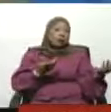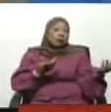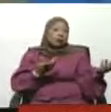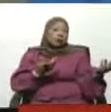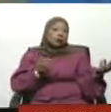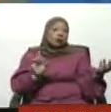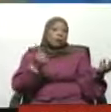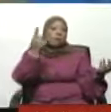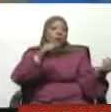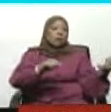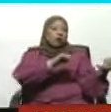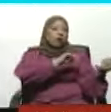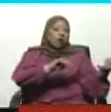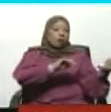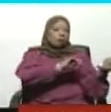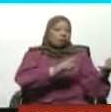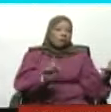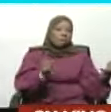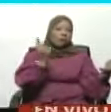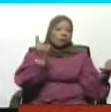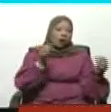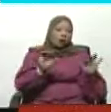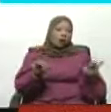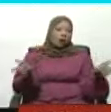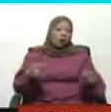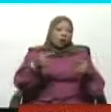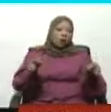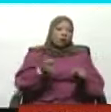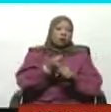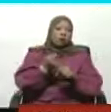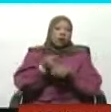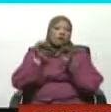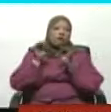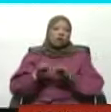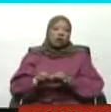Primer violín de la orquesta. El violín suena fuerte.